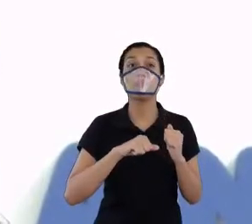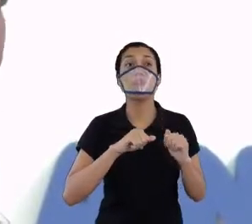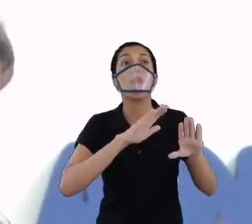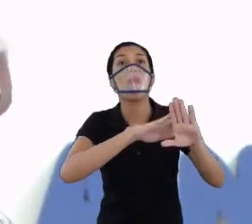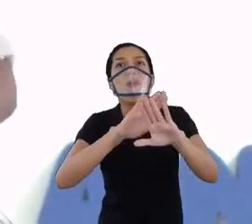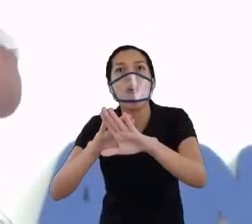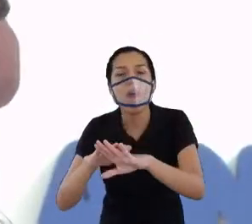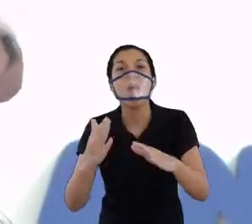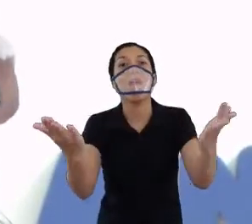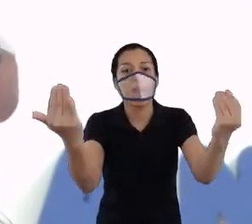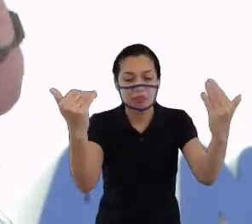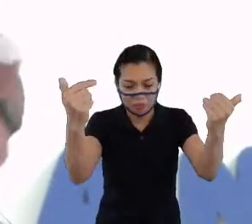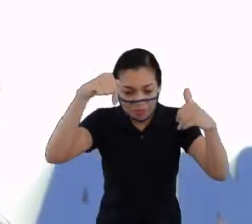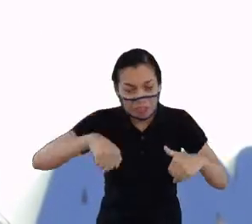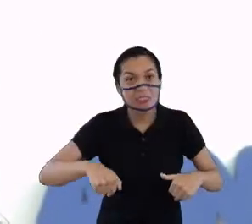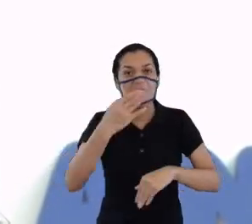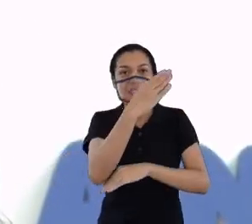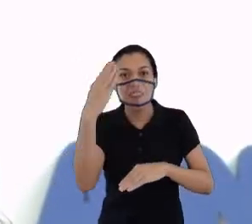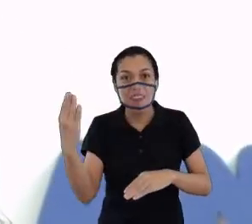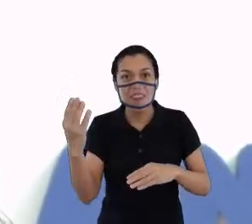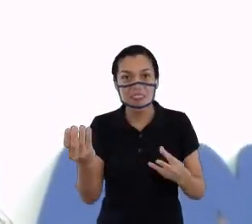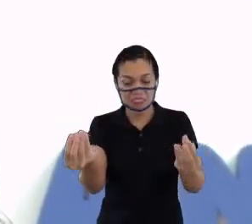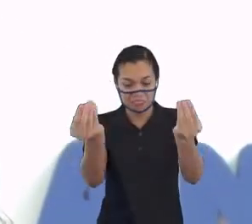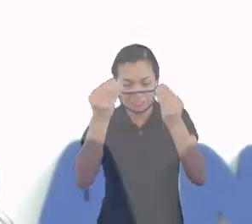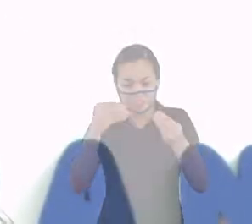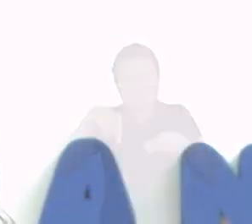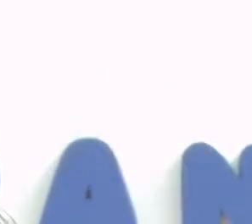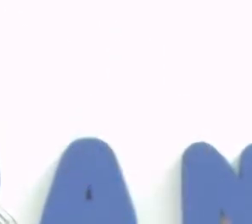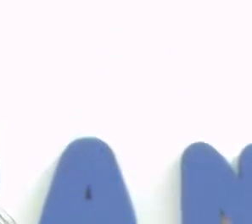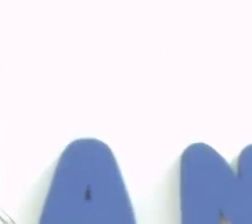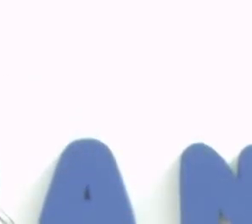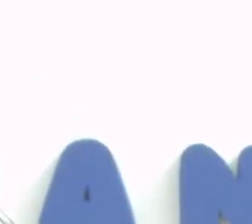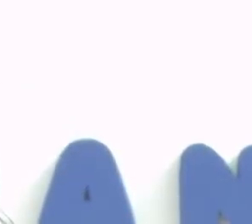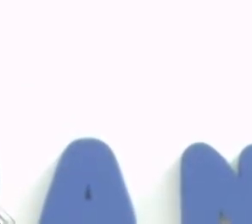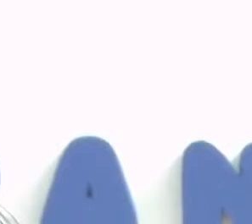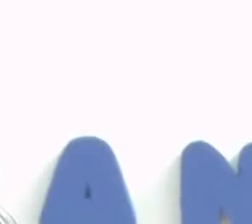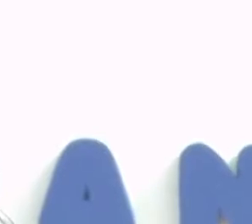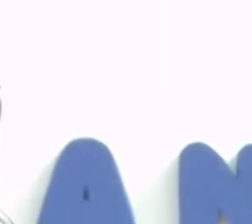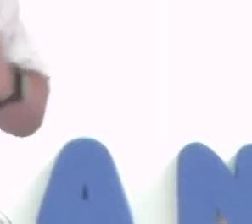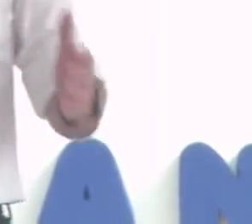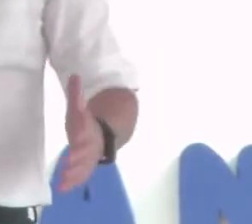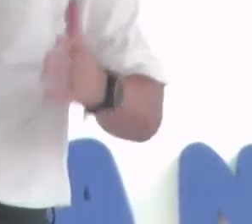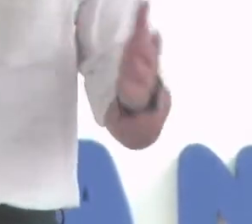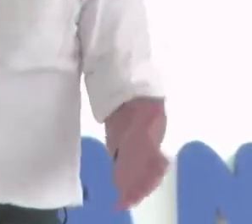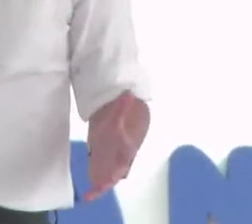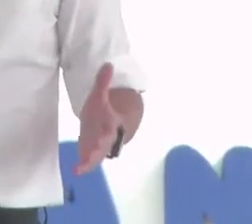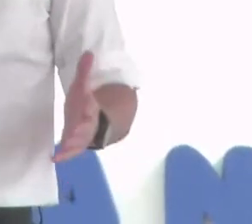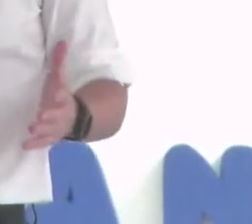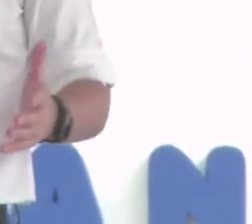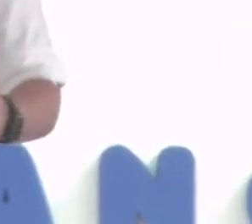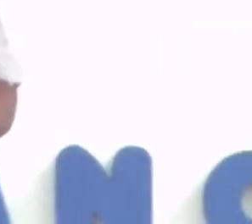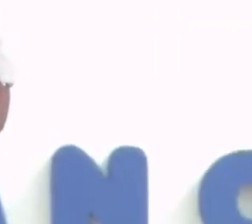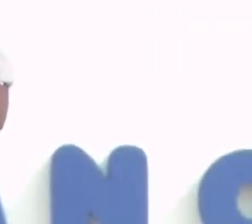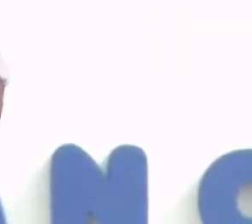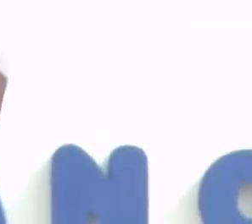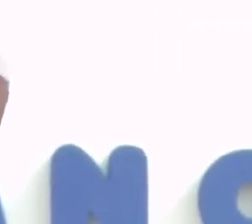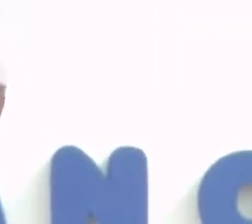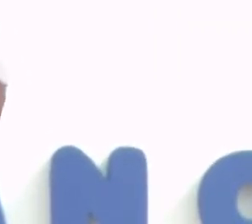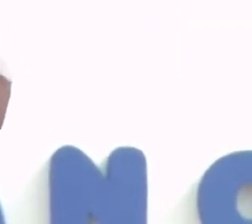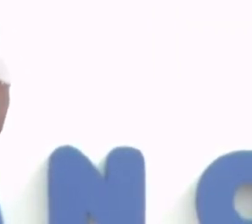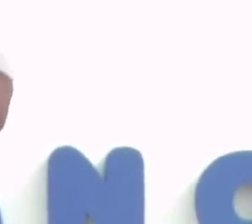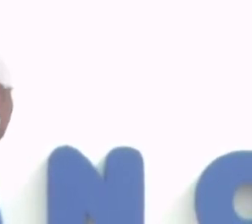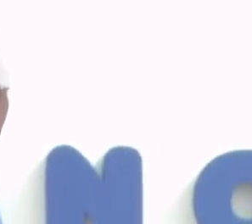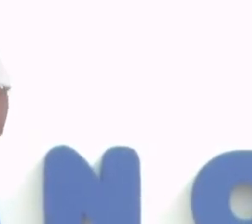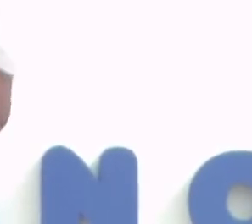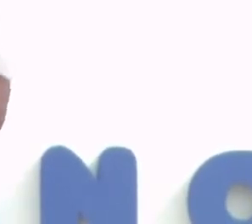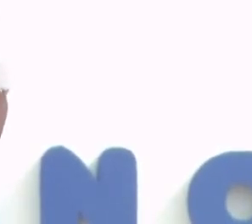esta es la ciudad de los brazos abiertos. Que, parafraseando a Juan Gosaín, que dijo que el barranquillero se